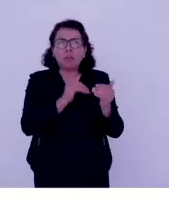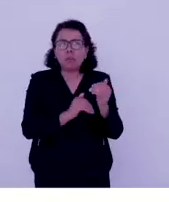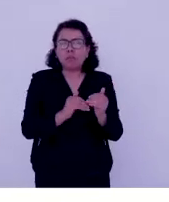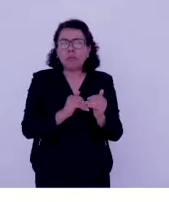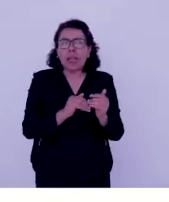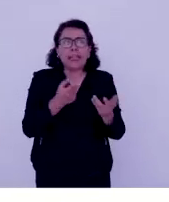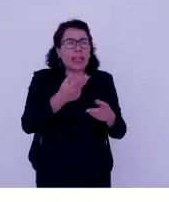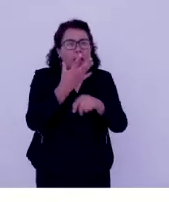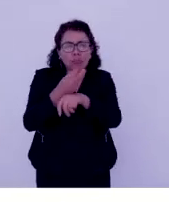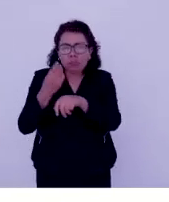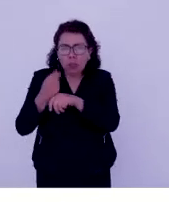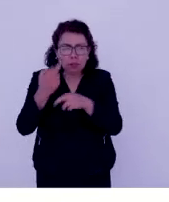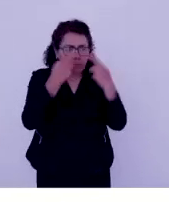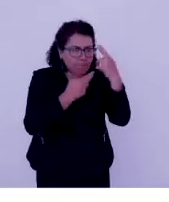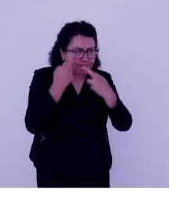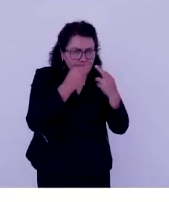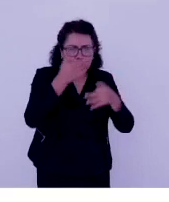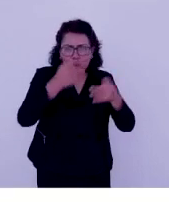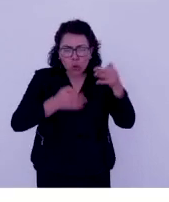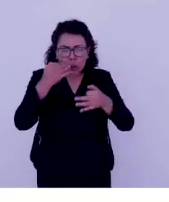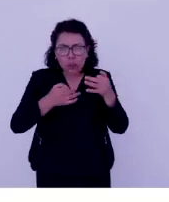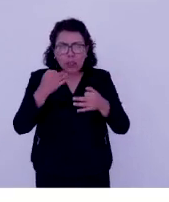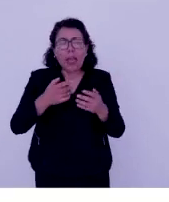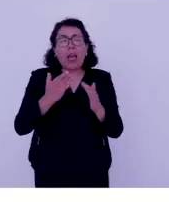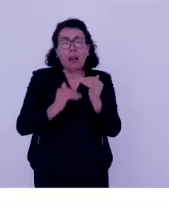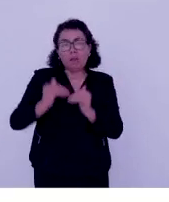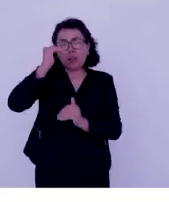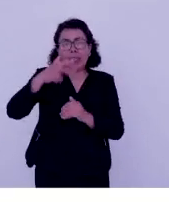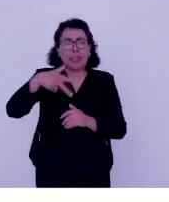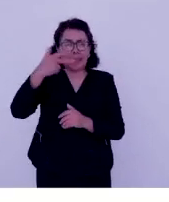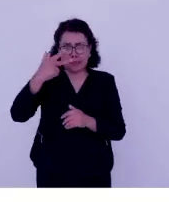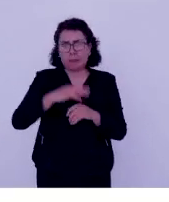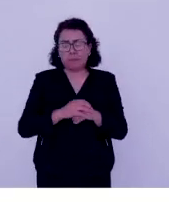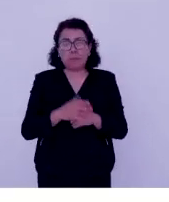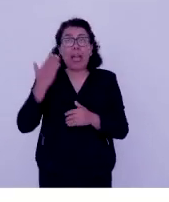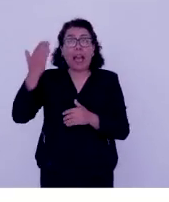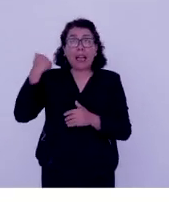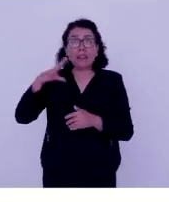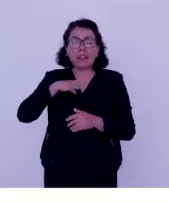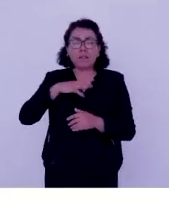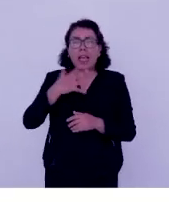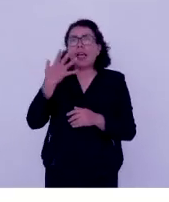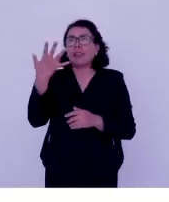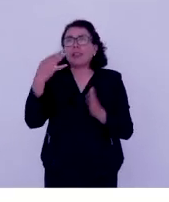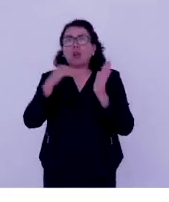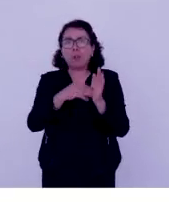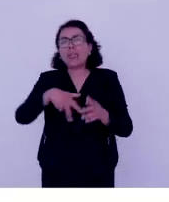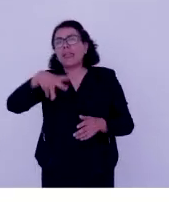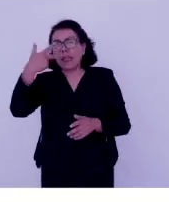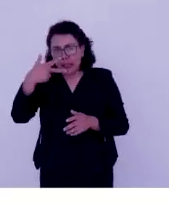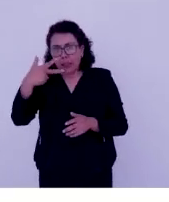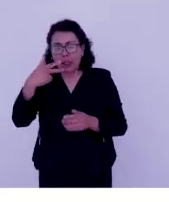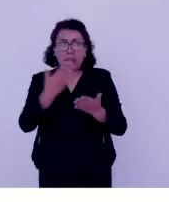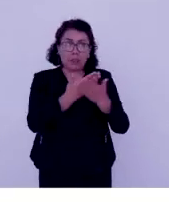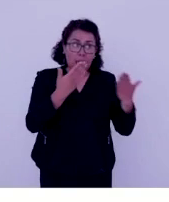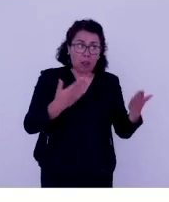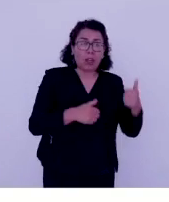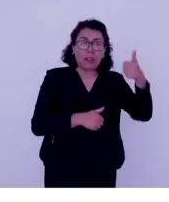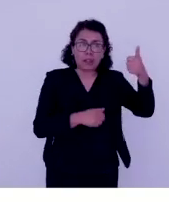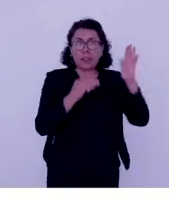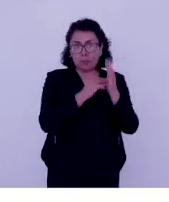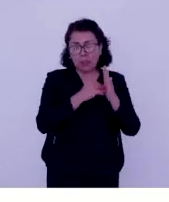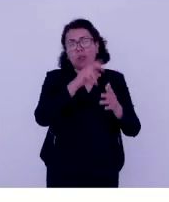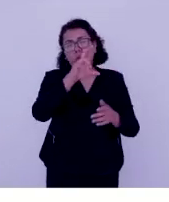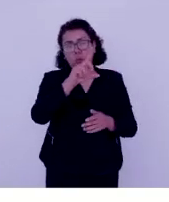por más resoluciones En comparación con el periodo anterior que fue de 5313 resoluciones y ahora de